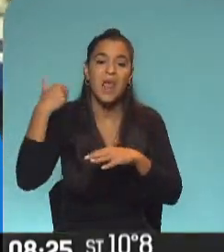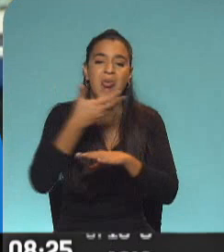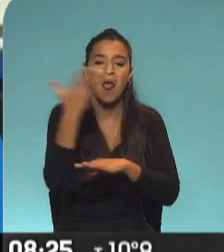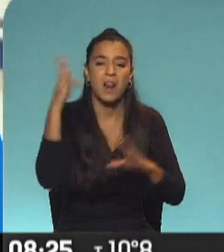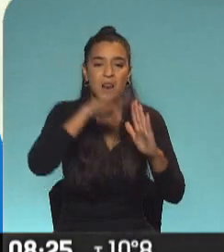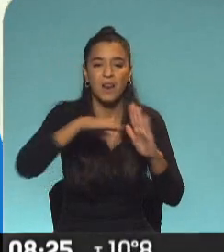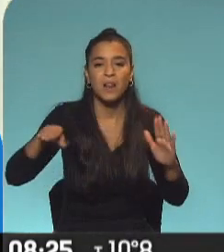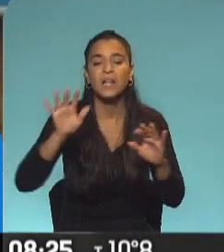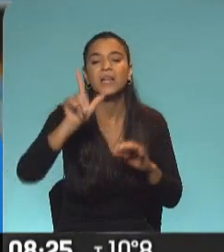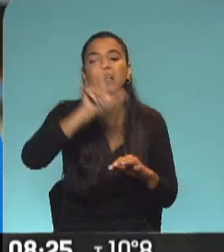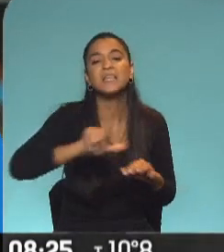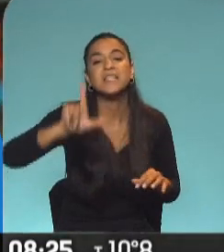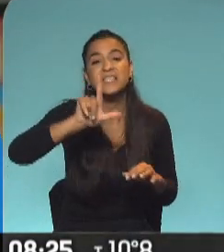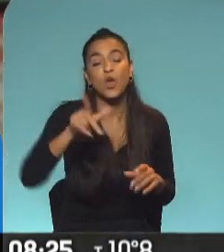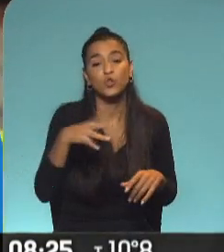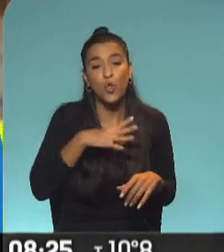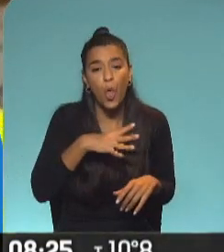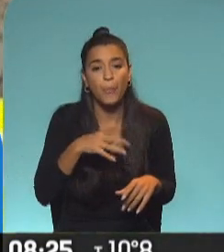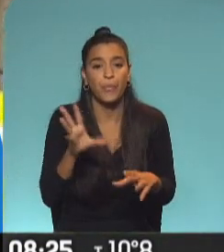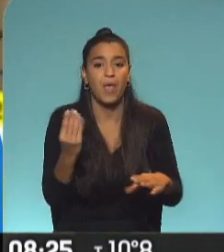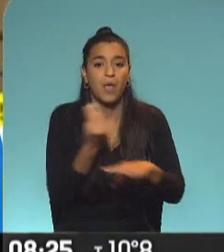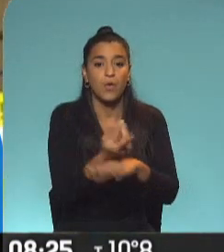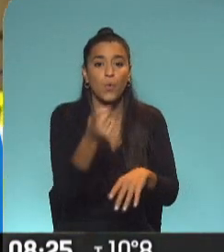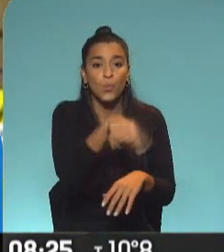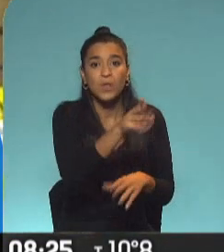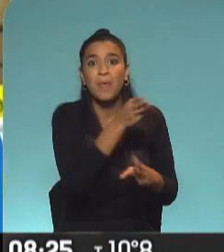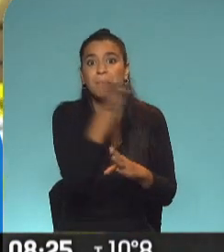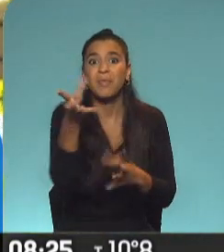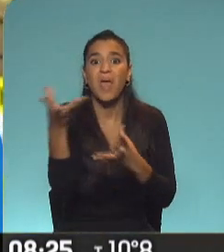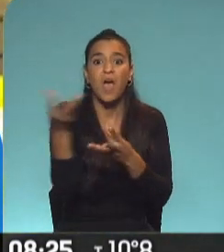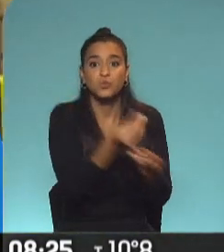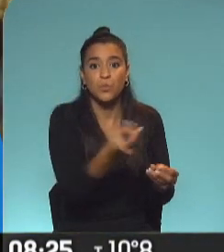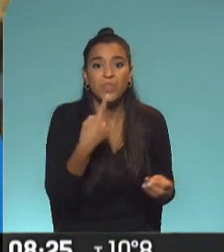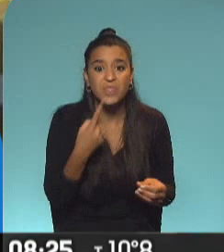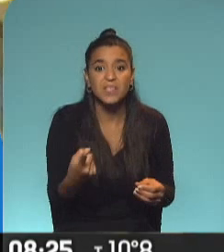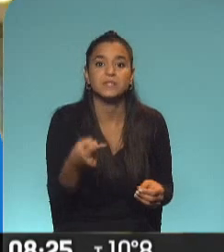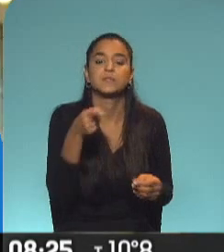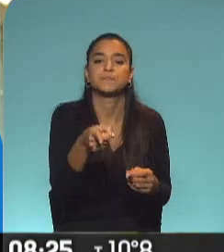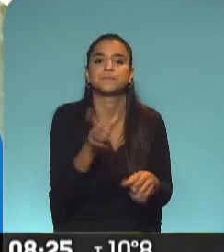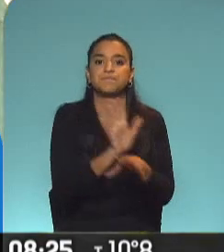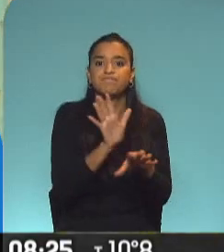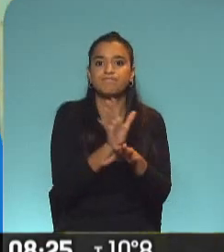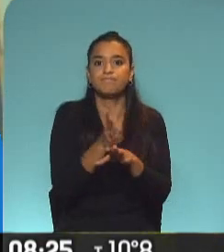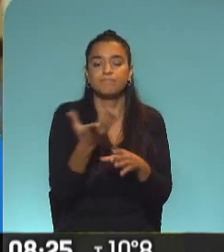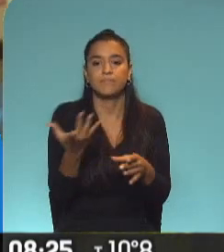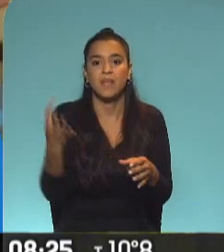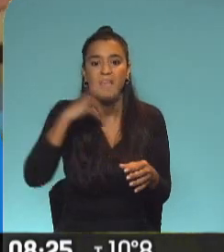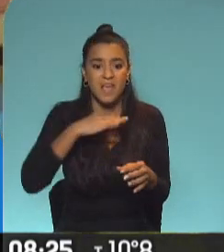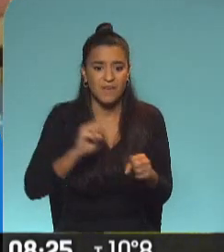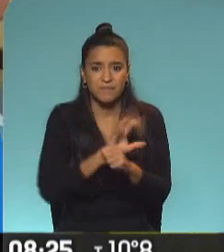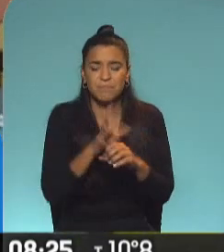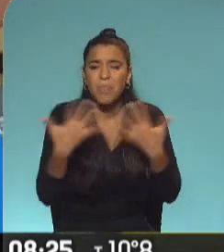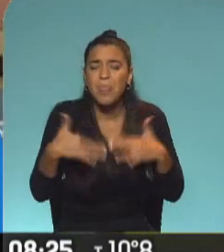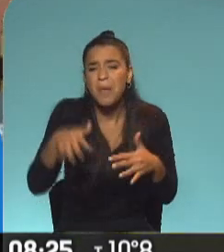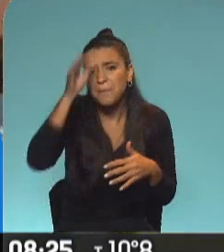de los licenciados que todavía no están en carrera ustedes están pidiendo ayuda dicen que están siendo diezmados por la enfermedad qué significa